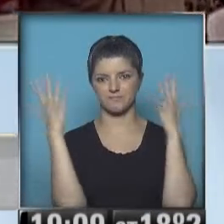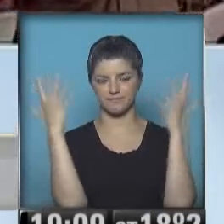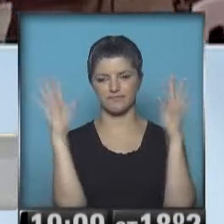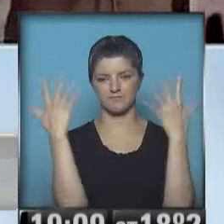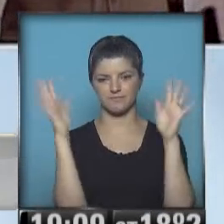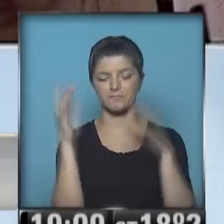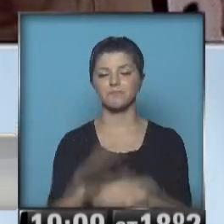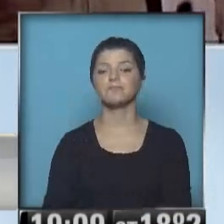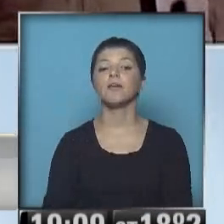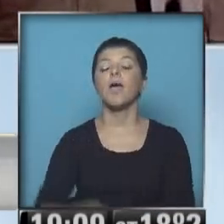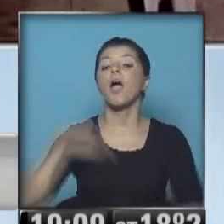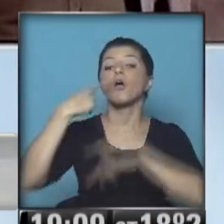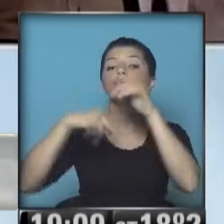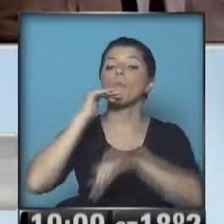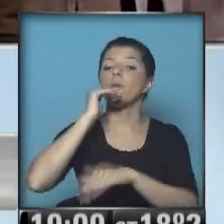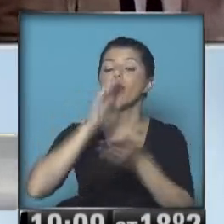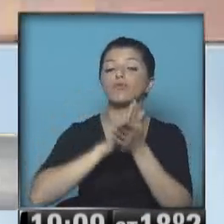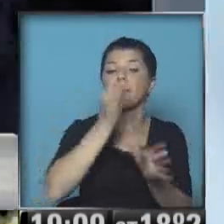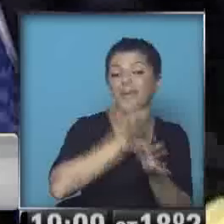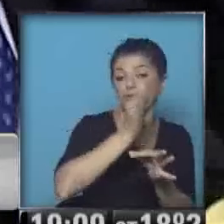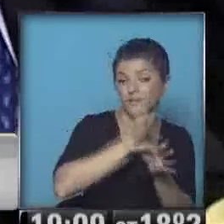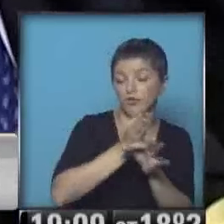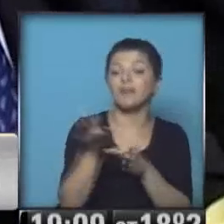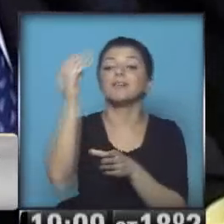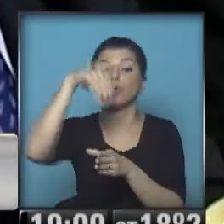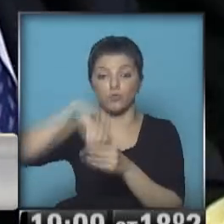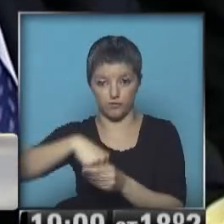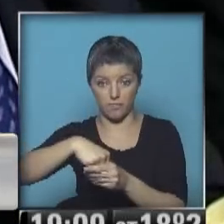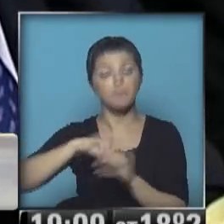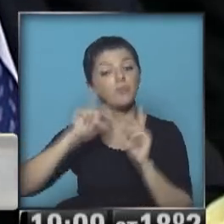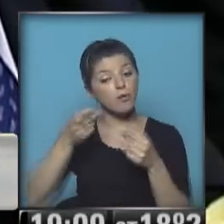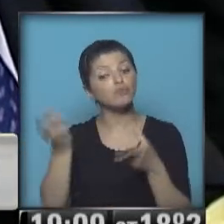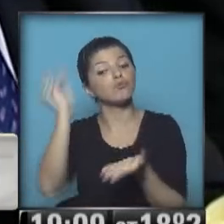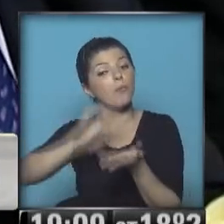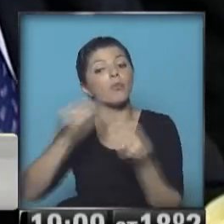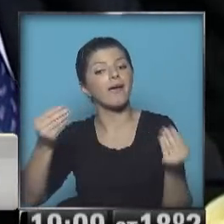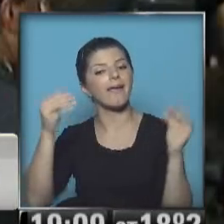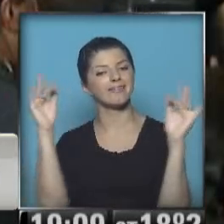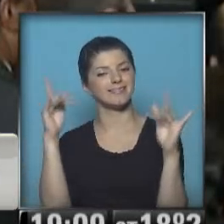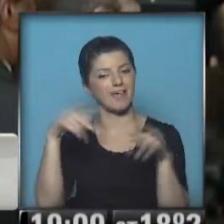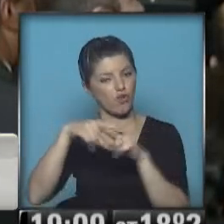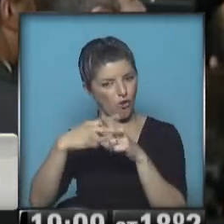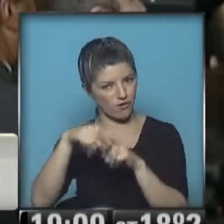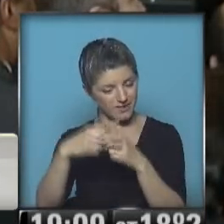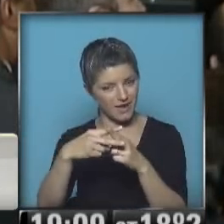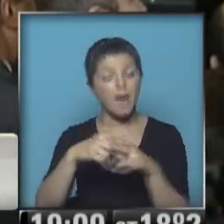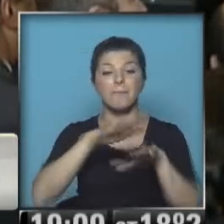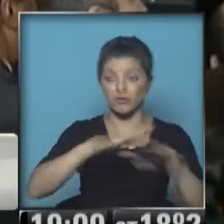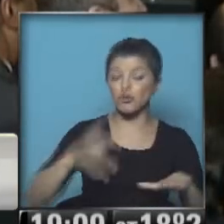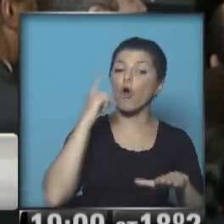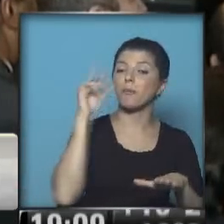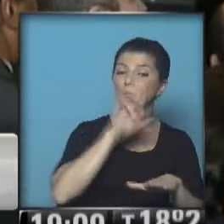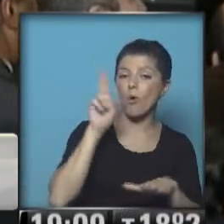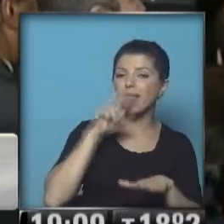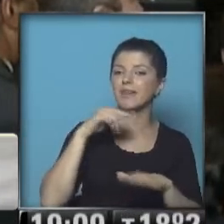Y seguimos hablando de educación e inclusión, incorporando tecnología justamente para facilitar el aprendizaje de nuestras chicas y chicos,